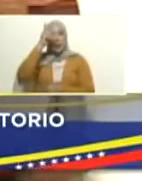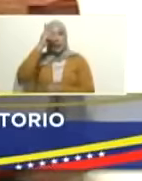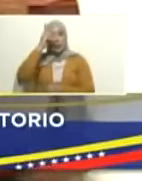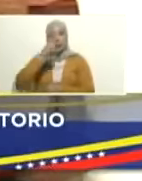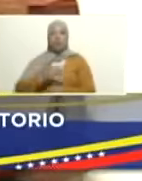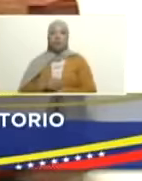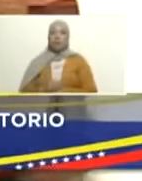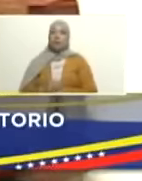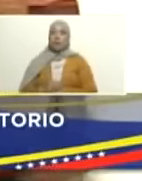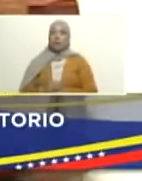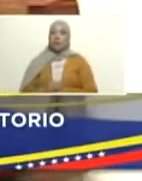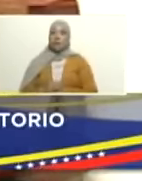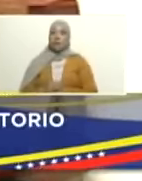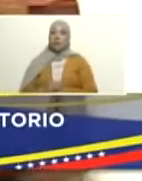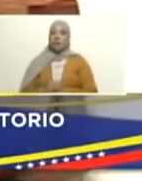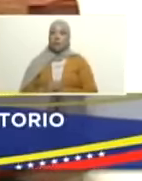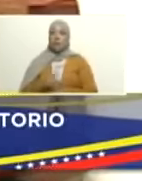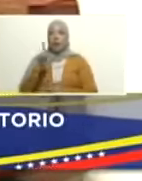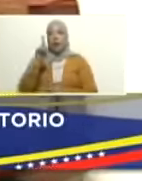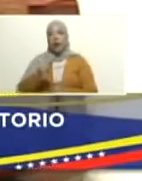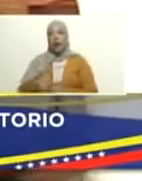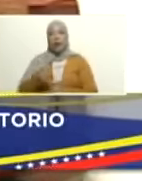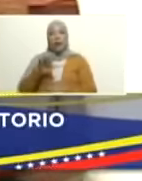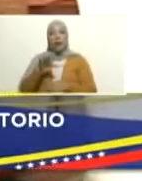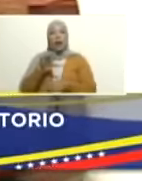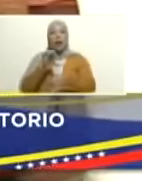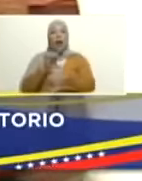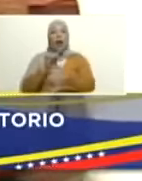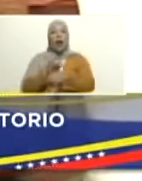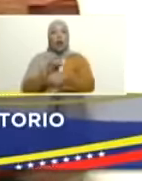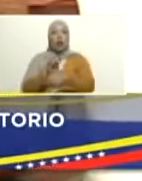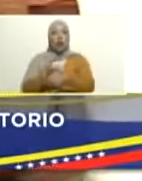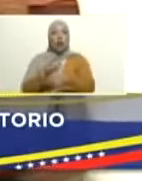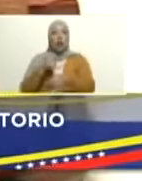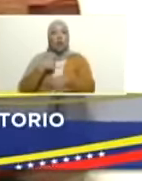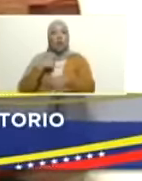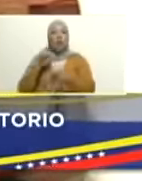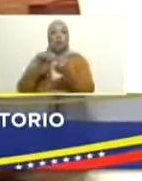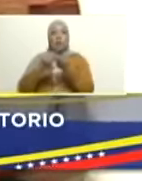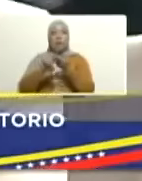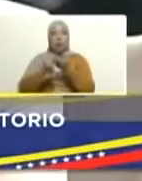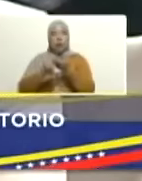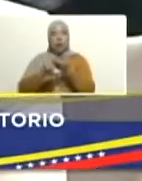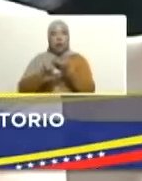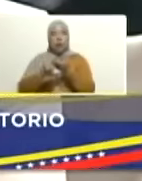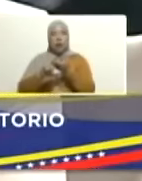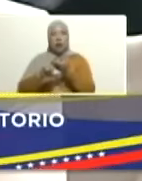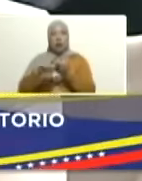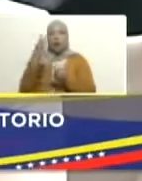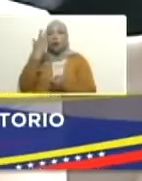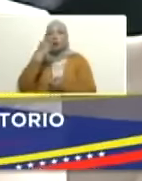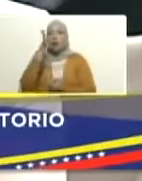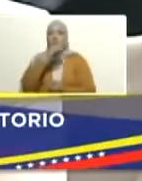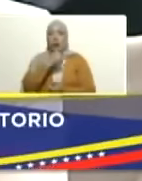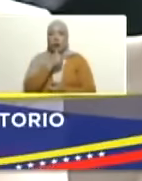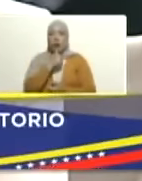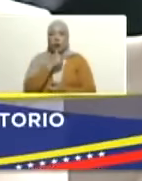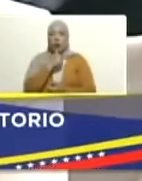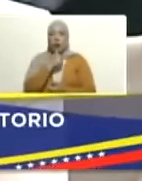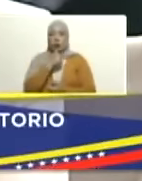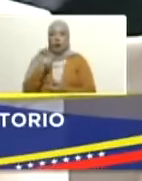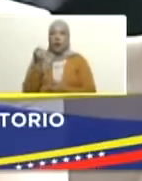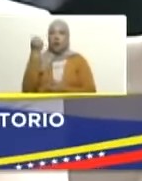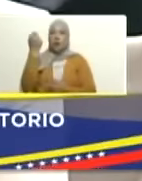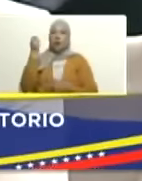la doctora Silvia Flores de Maduro, primera combatiente de la República,